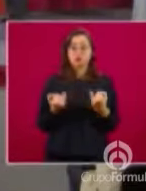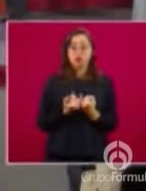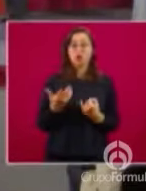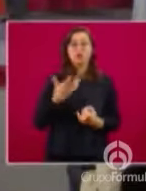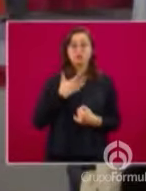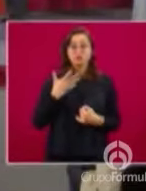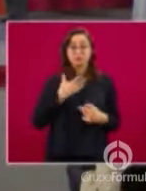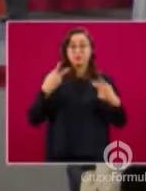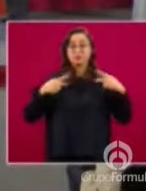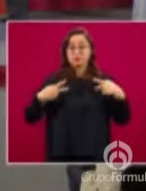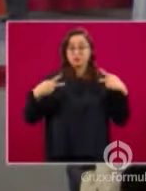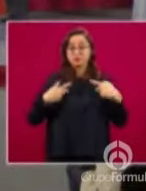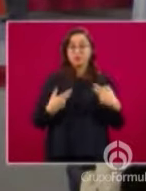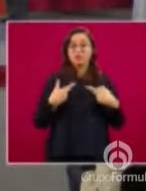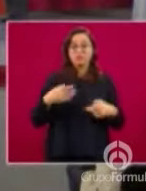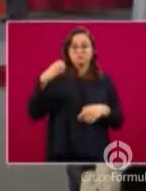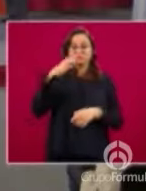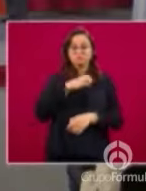públicos.